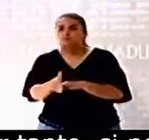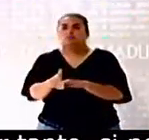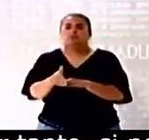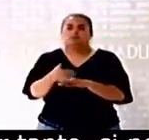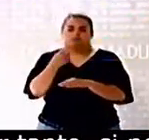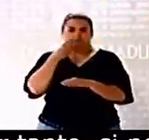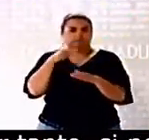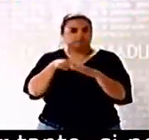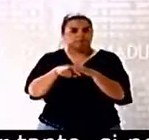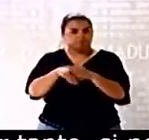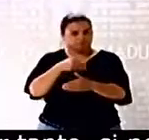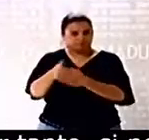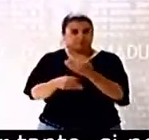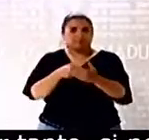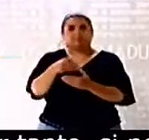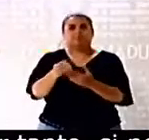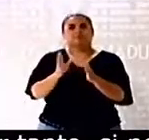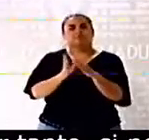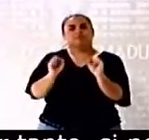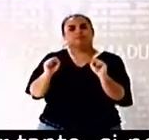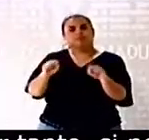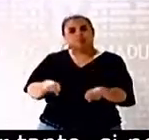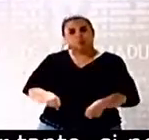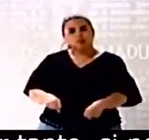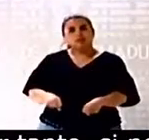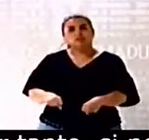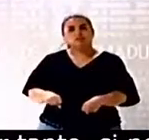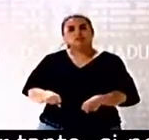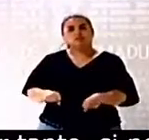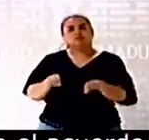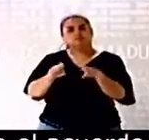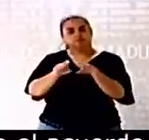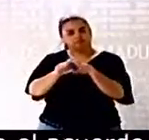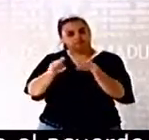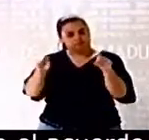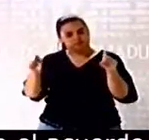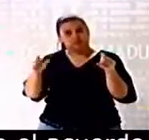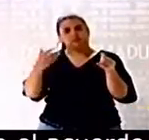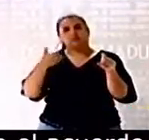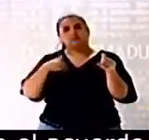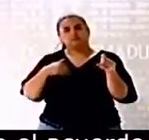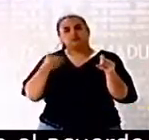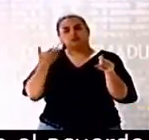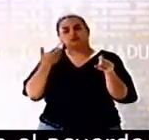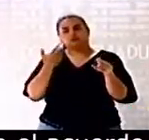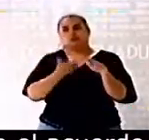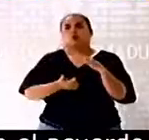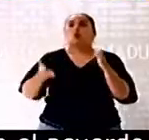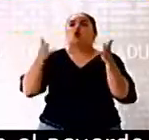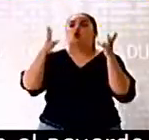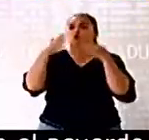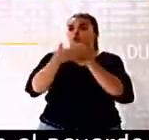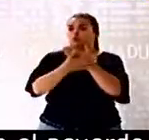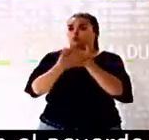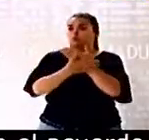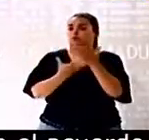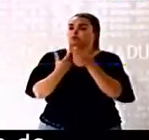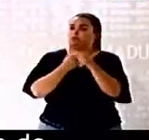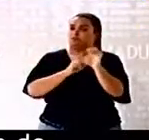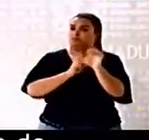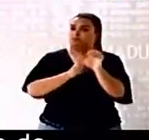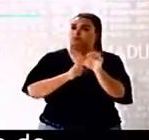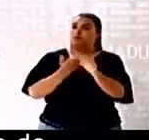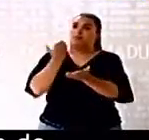cursa el acuerdo del órgano colegiado, Consejo de Gobierno de la Junta de Extremadura, al Tribunal Superior de Justicia,